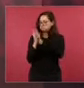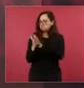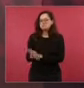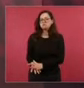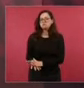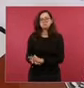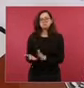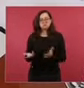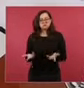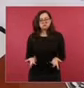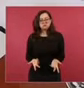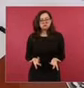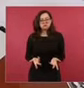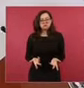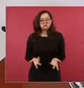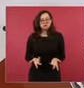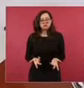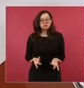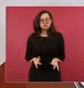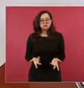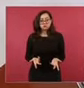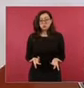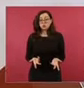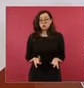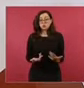inteligente,